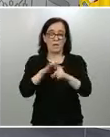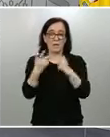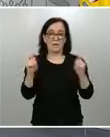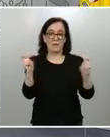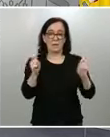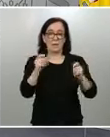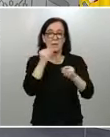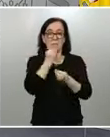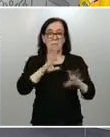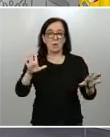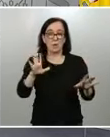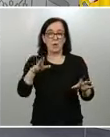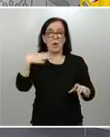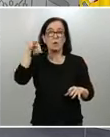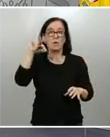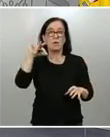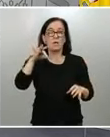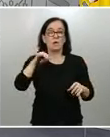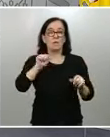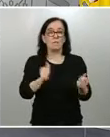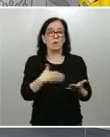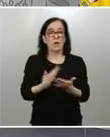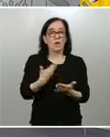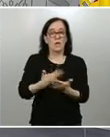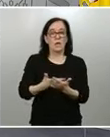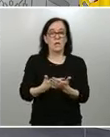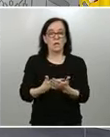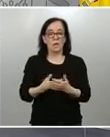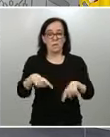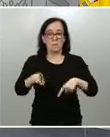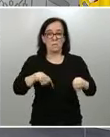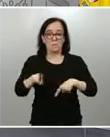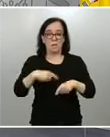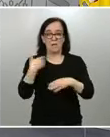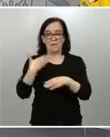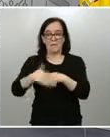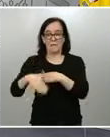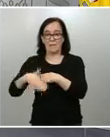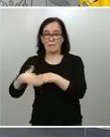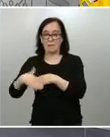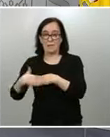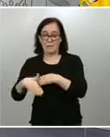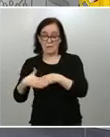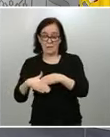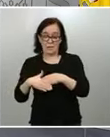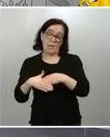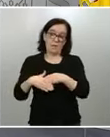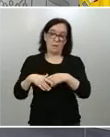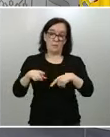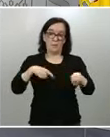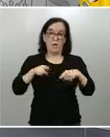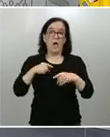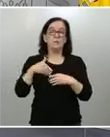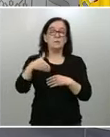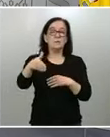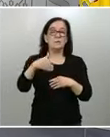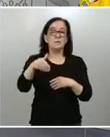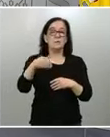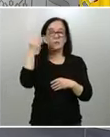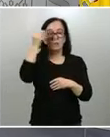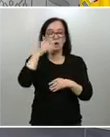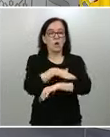única forma de garantizar la movilidad delimitar mejor dicho esa movilidad hasta cuándo tiene previsto el gobierno que se